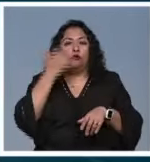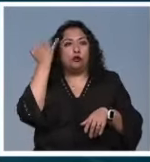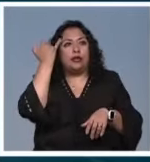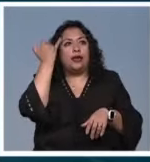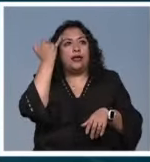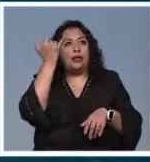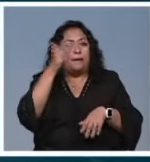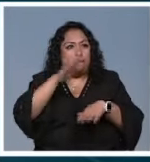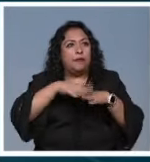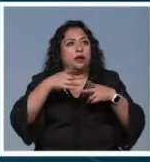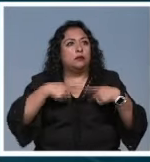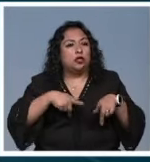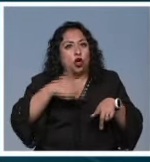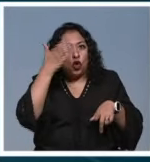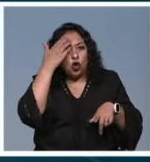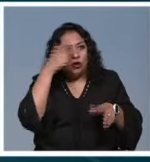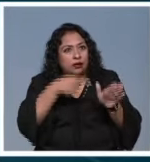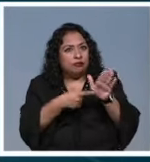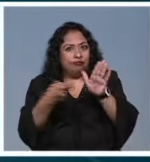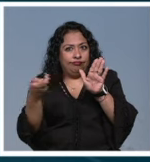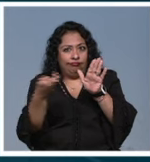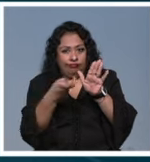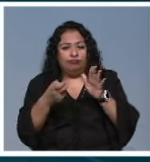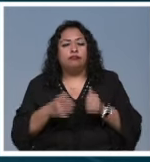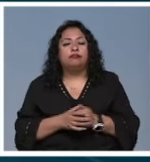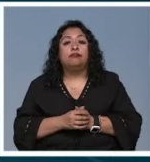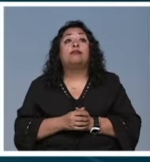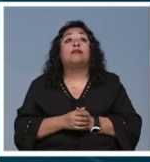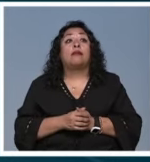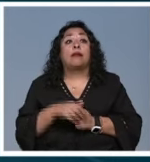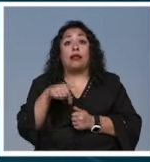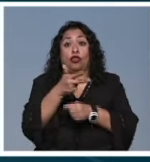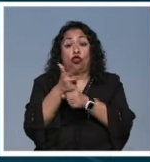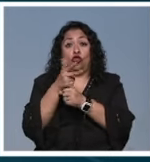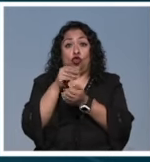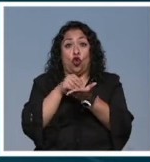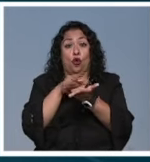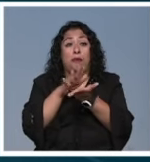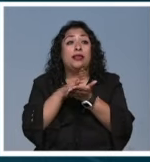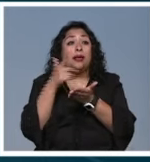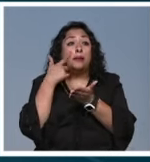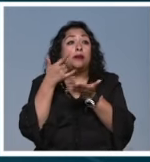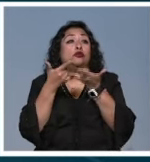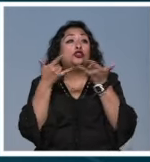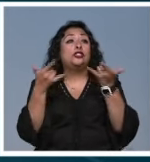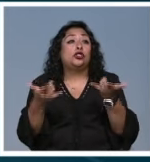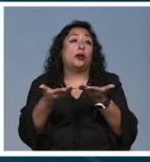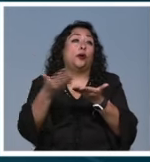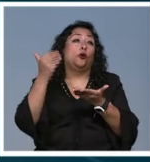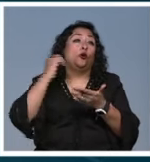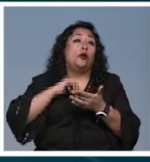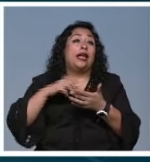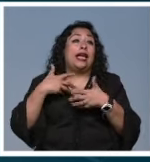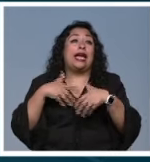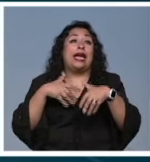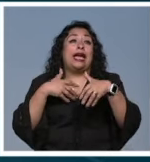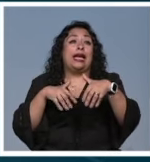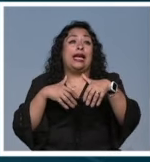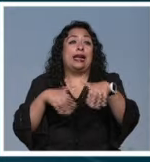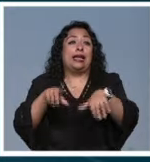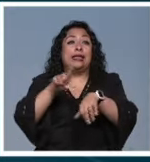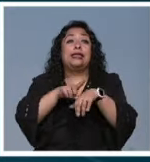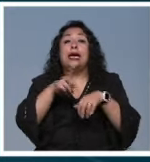de que más gente conociera esa parte. En este documental se muestra la historia de la legendaria carrera atlética del